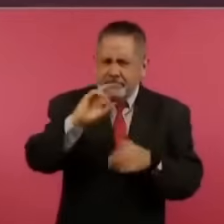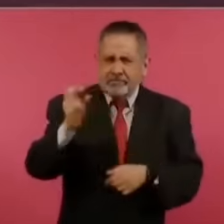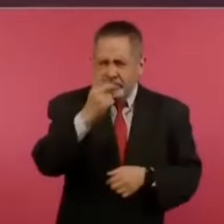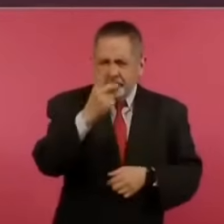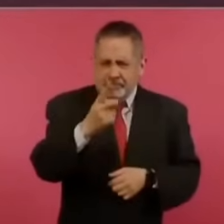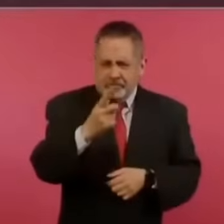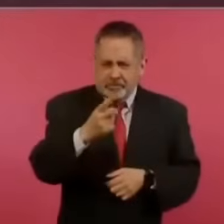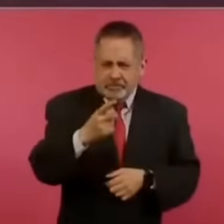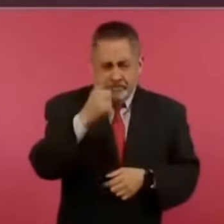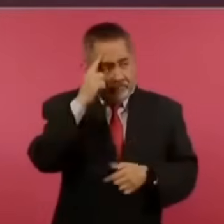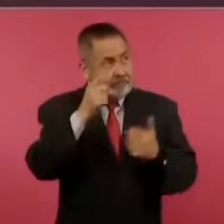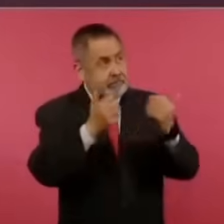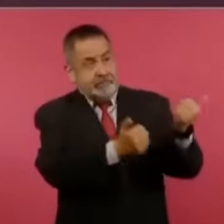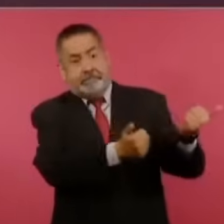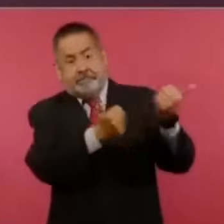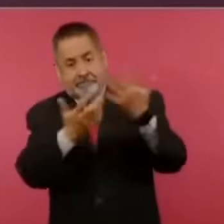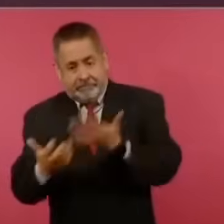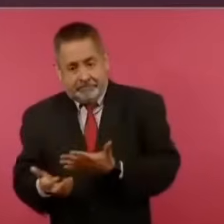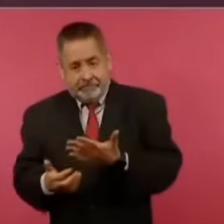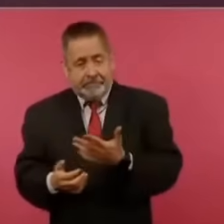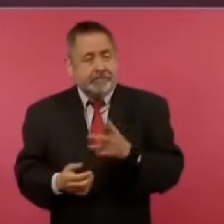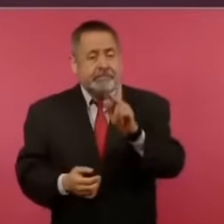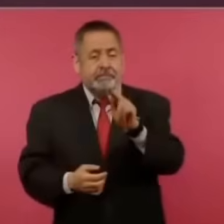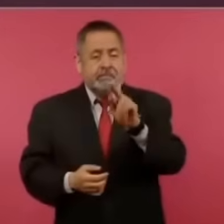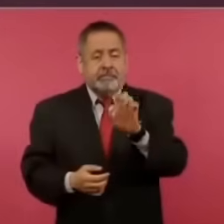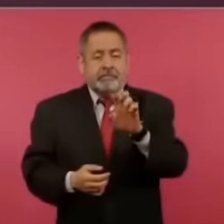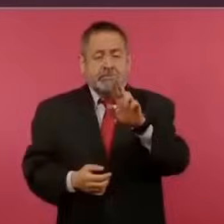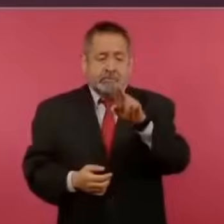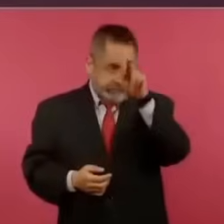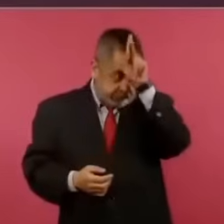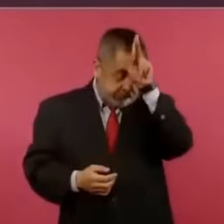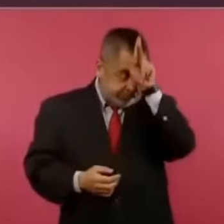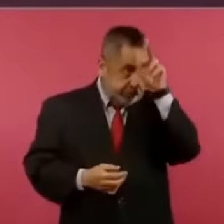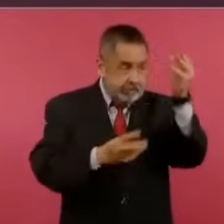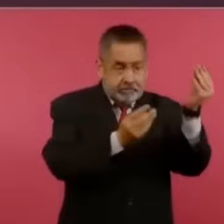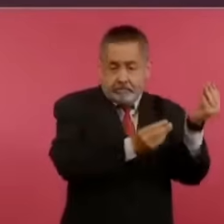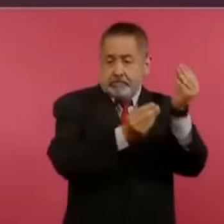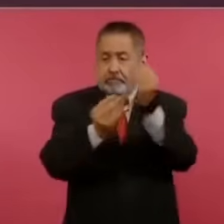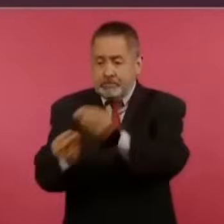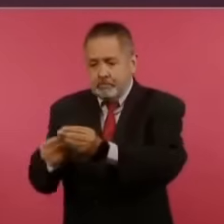para traer gas del Perú a Manzanillo.